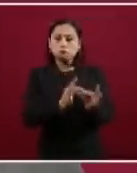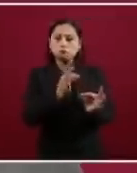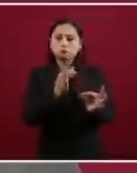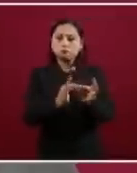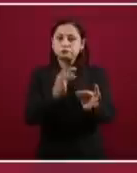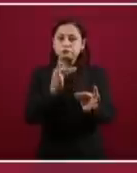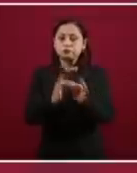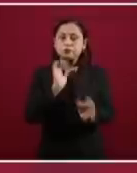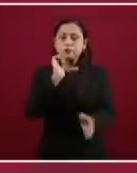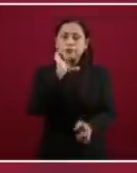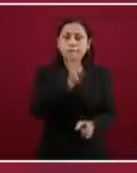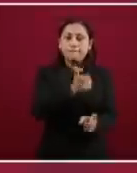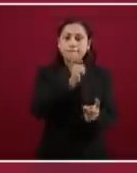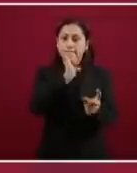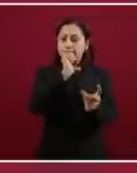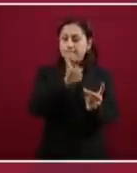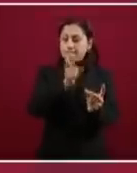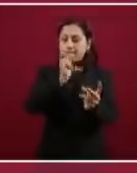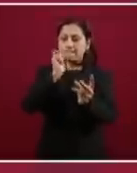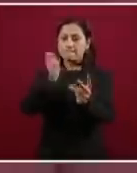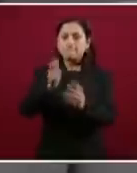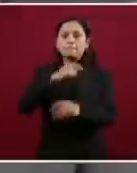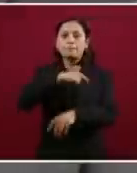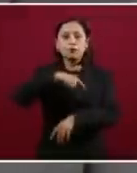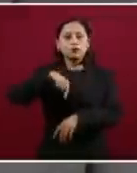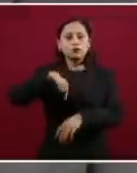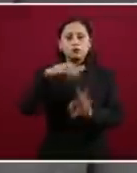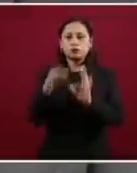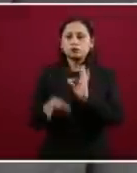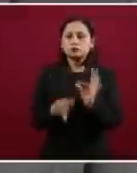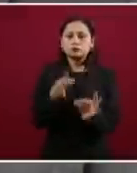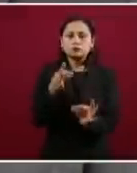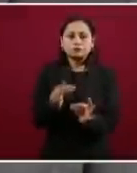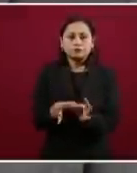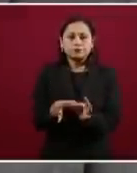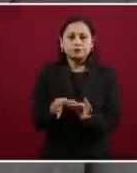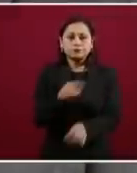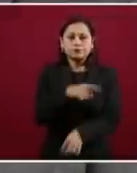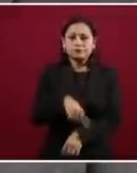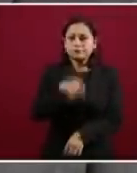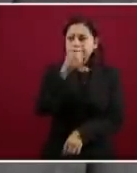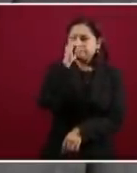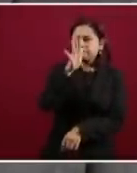Estamos al día, al corriente.